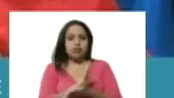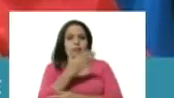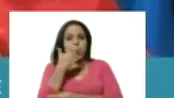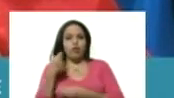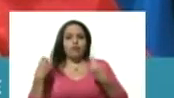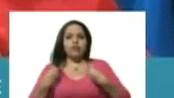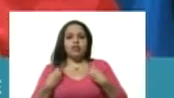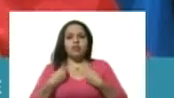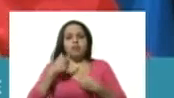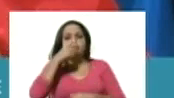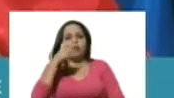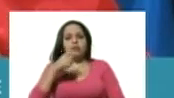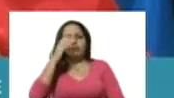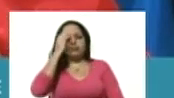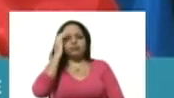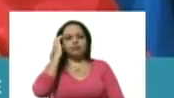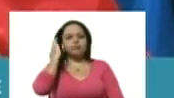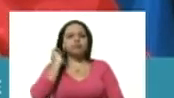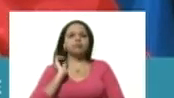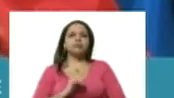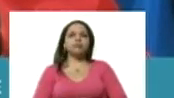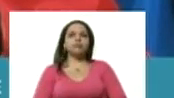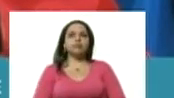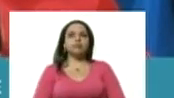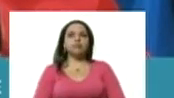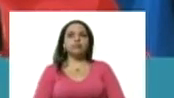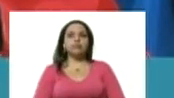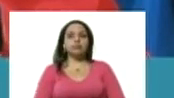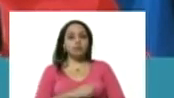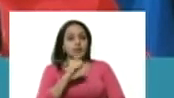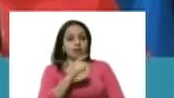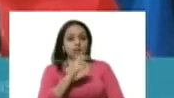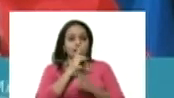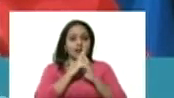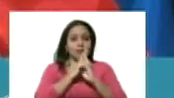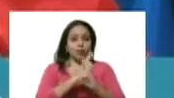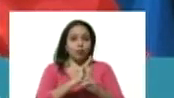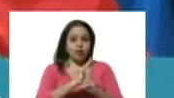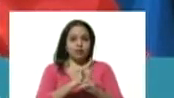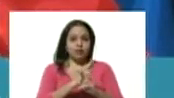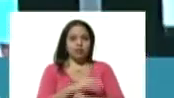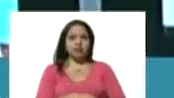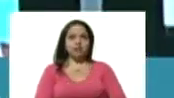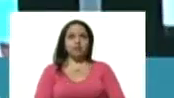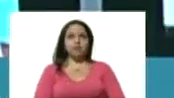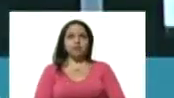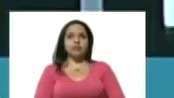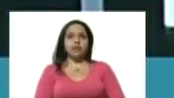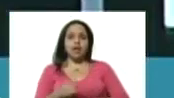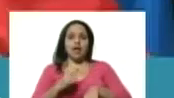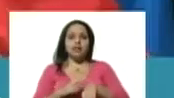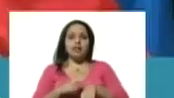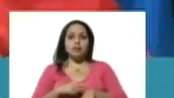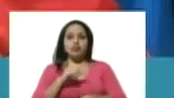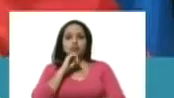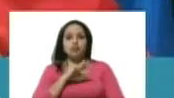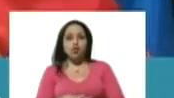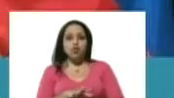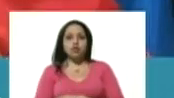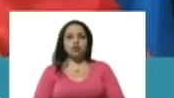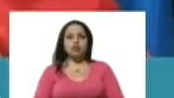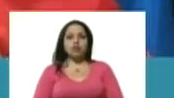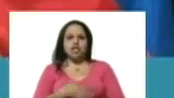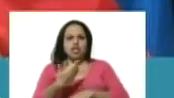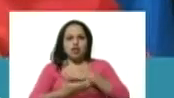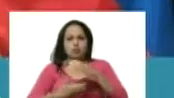nuestros pueblos. Es una respuesta al momento histórico y a la coyuntura que